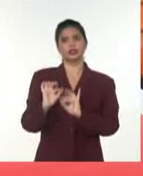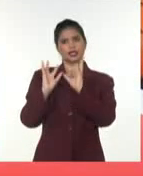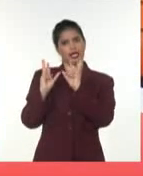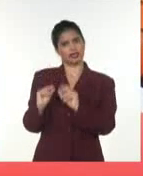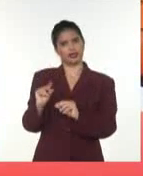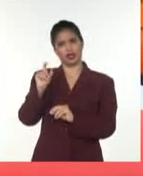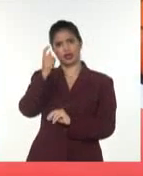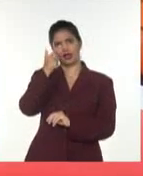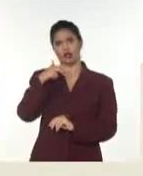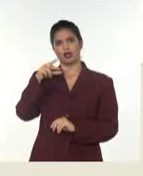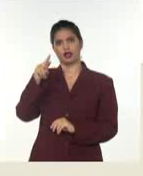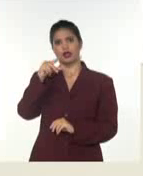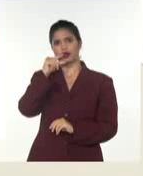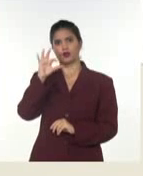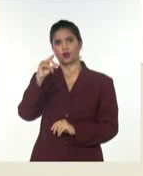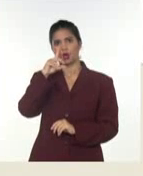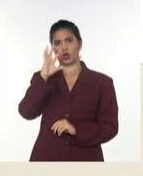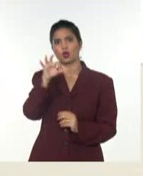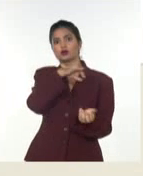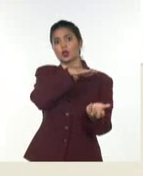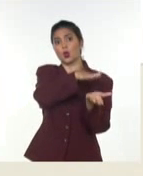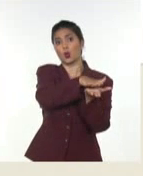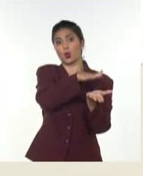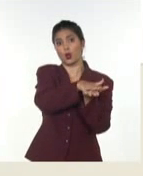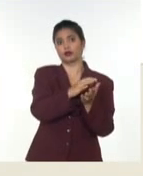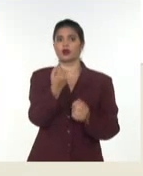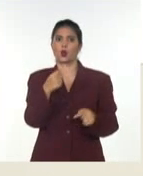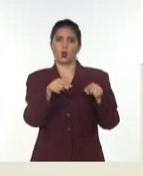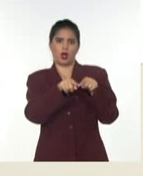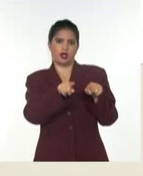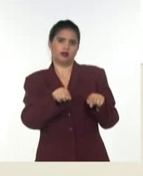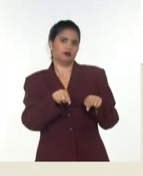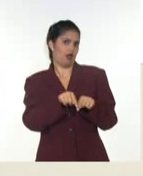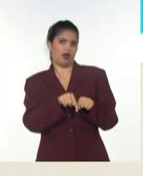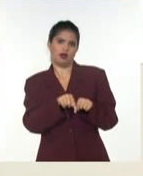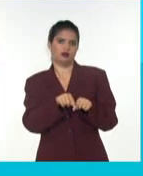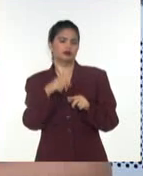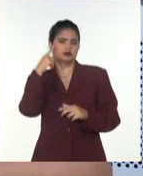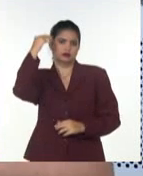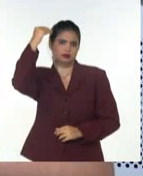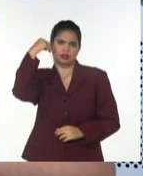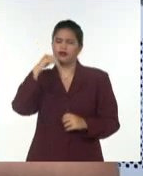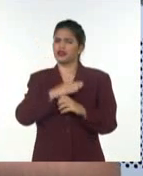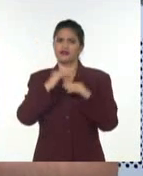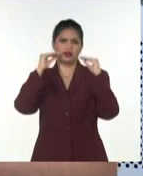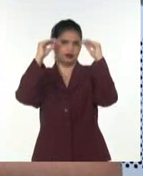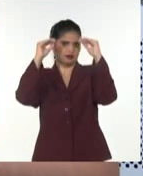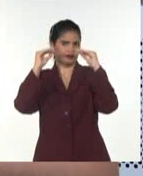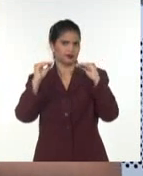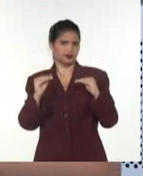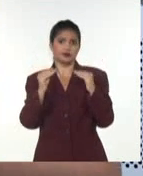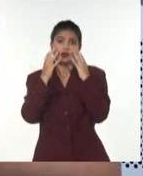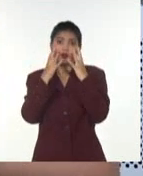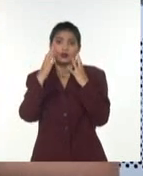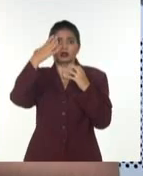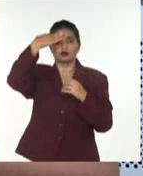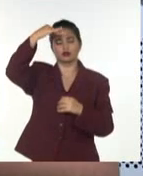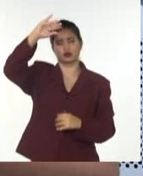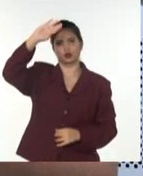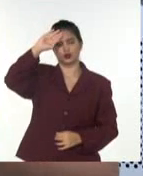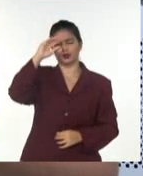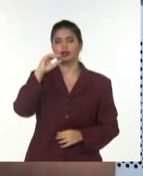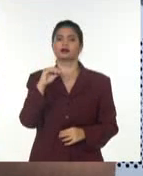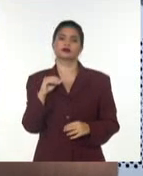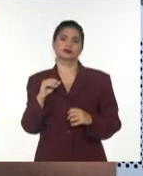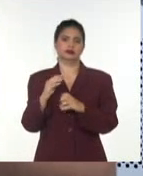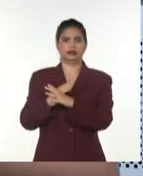carbono es almacenado en 1 hectárea por año? Lo interesante de Cuba es que en el mundo hay diferentes referencias,